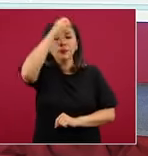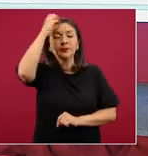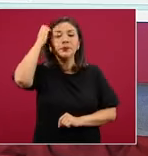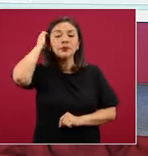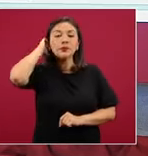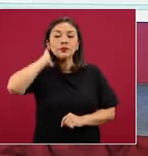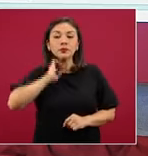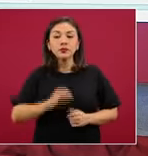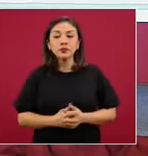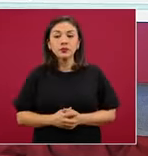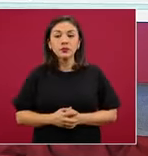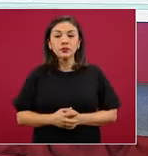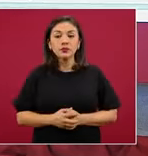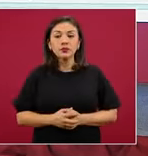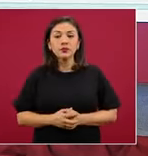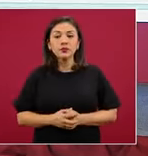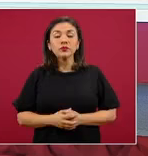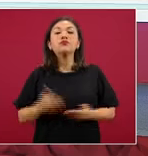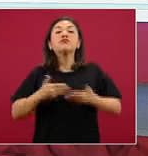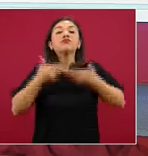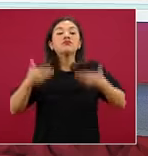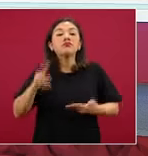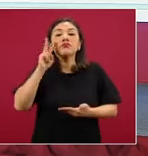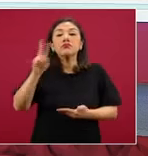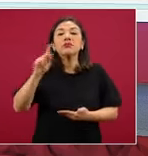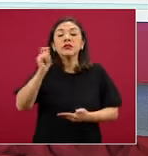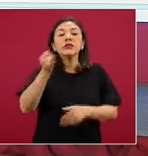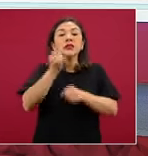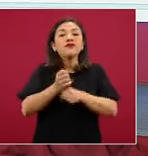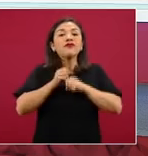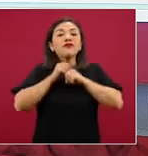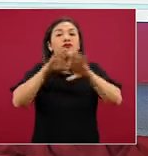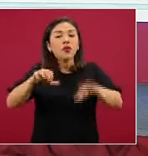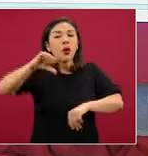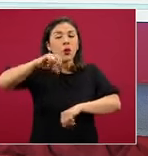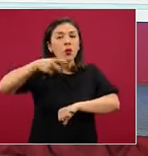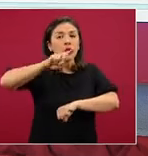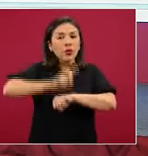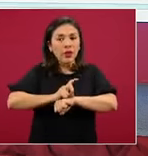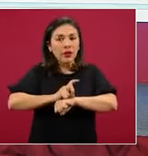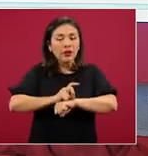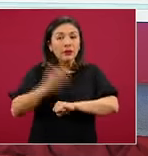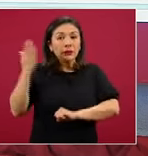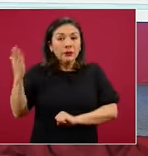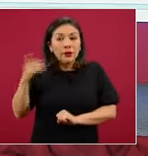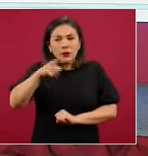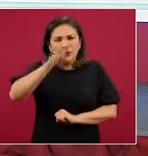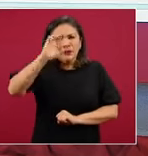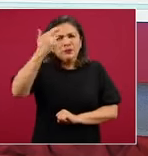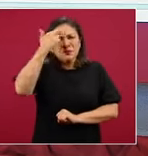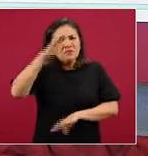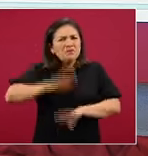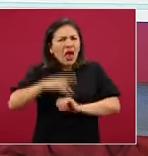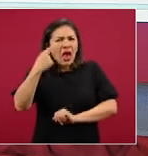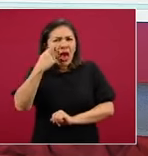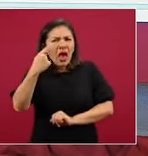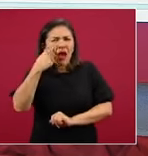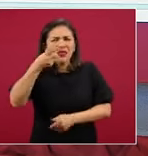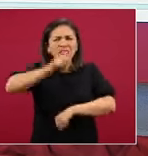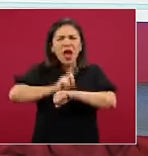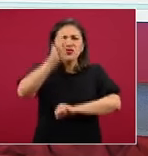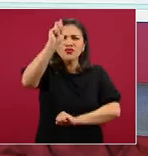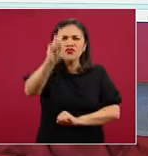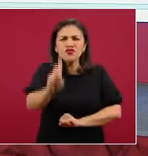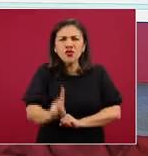favor. Vamos a pasar entonces al informe del día de hoy. Recuerden que normalmente los